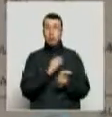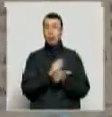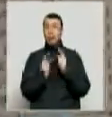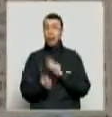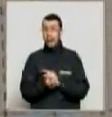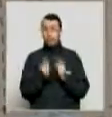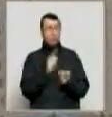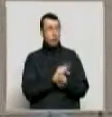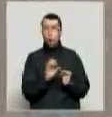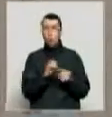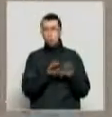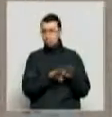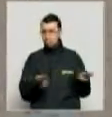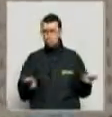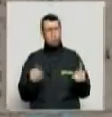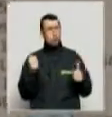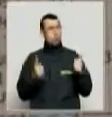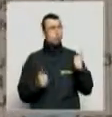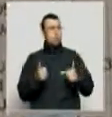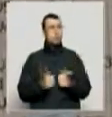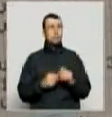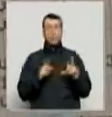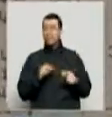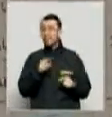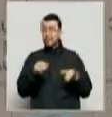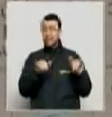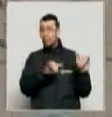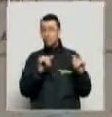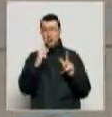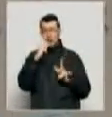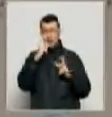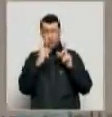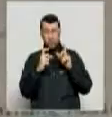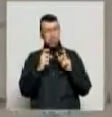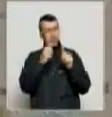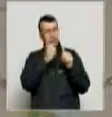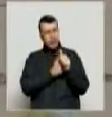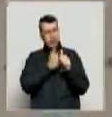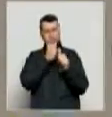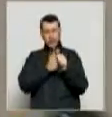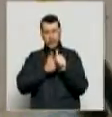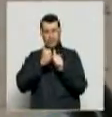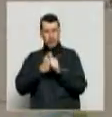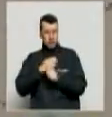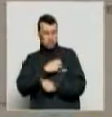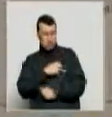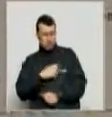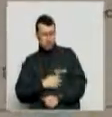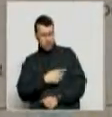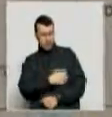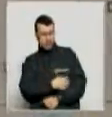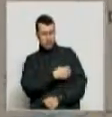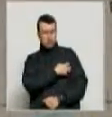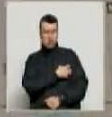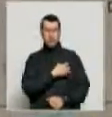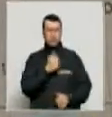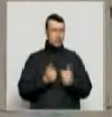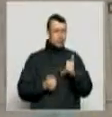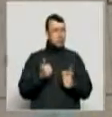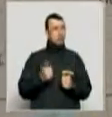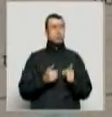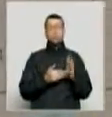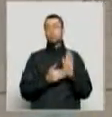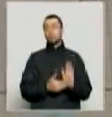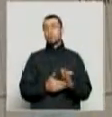están modificando. Y nos da una foto ya con mediciones específicas de cada una de las partes del corazón, de cada una de las desviaciones, como ustedes pueden